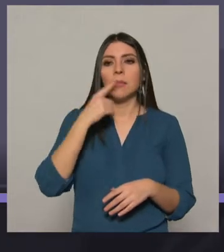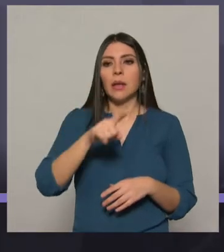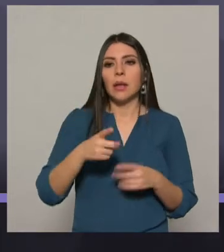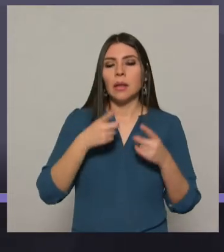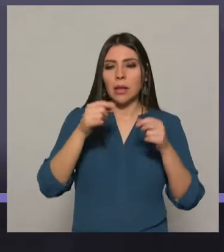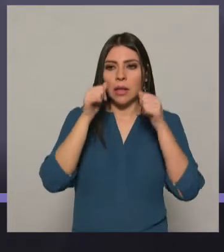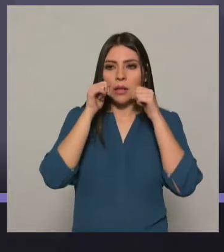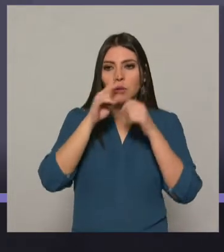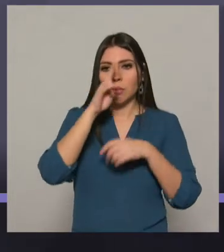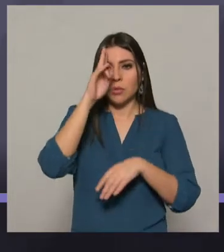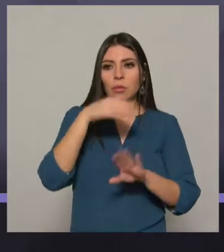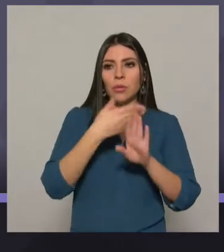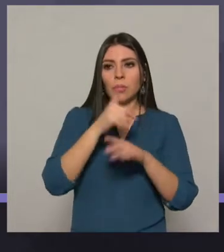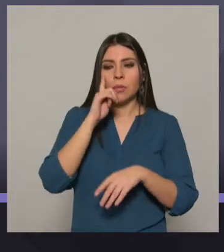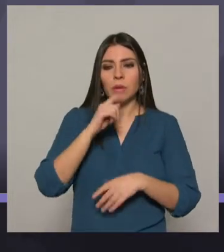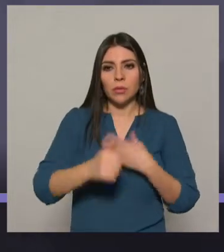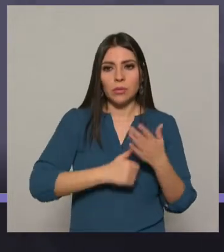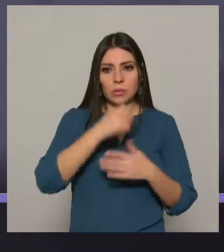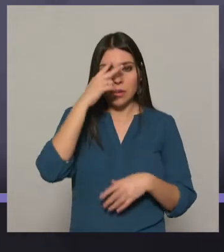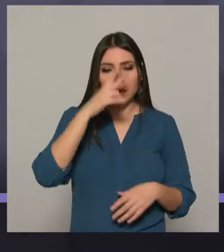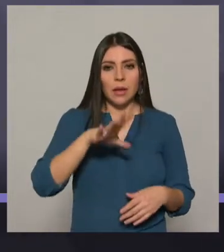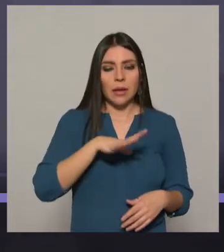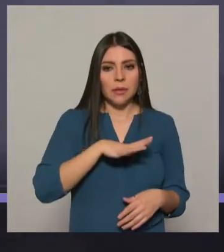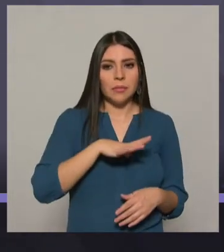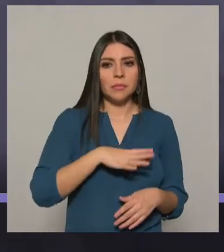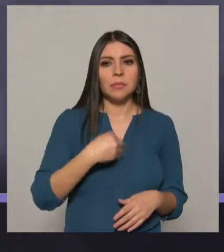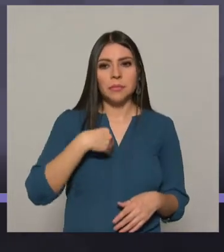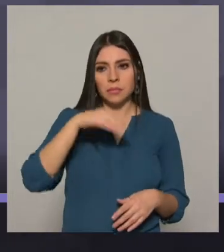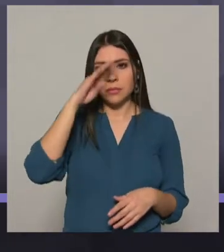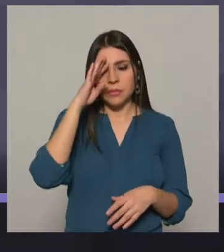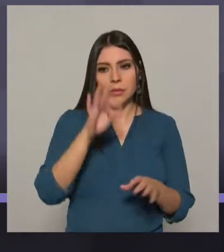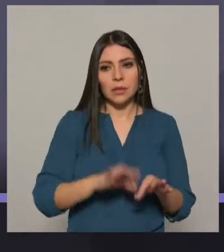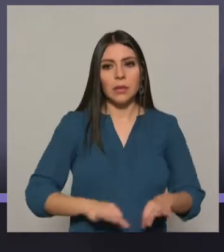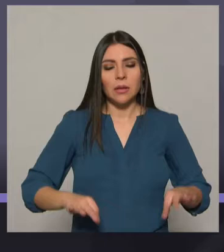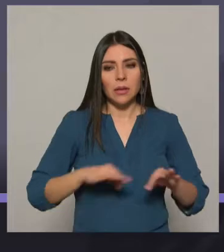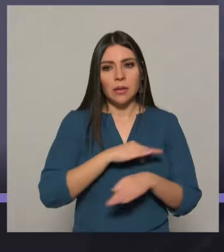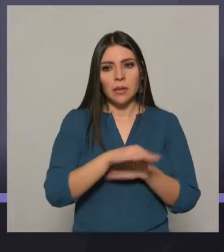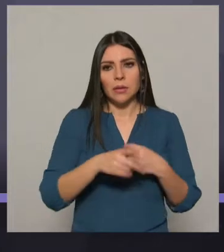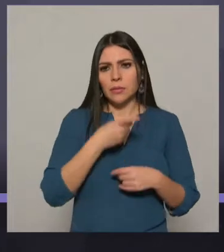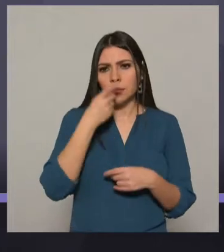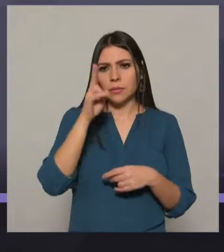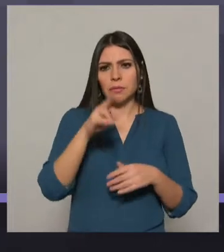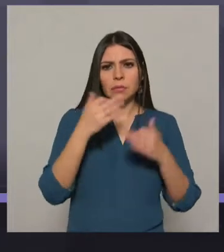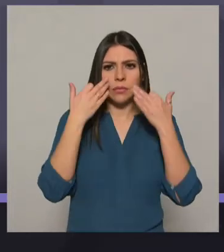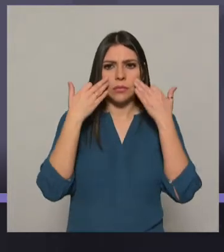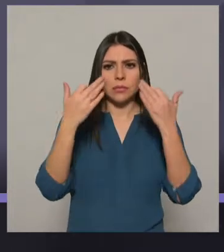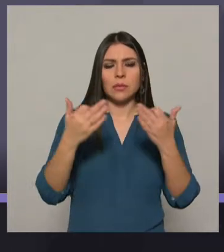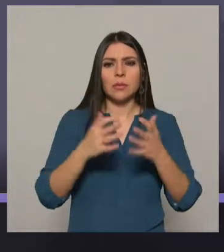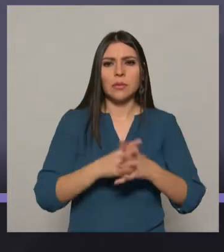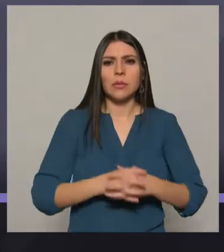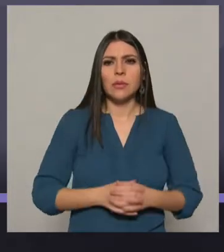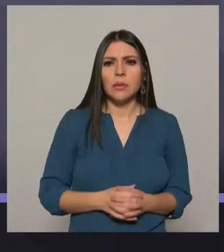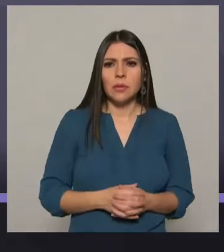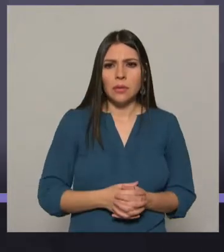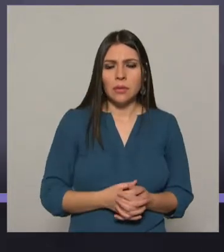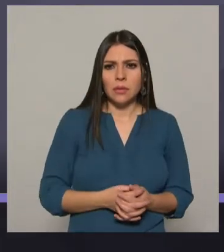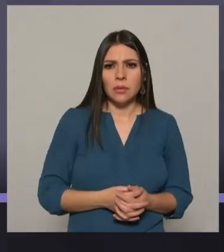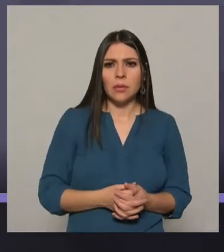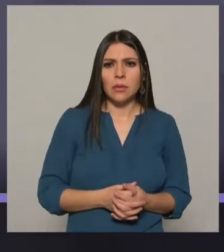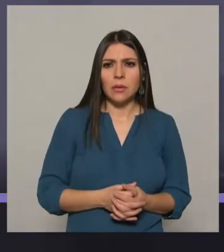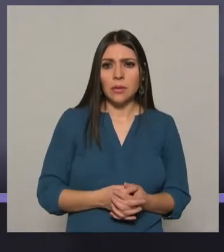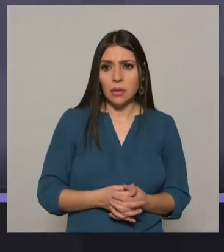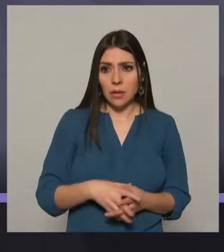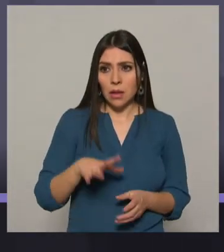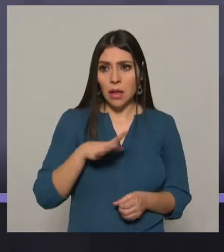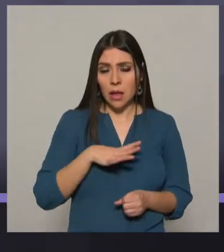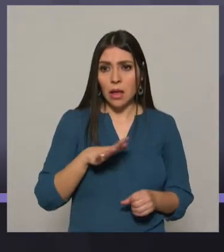género que existe en la Ciudad de México. Y me parece que es importante que lo digamos así, abiertamente. ¿Ha existido resultado en materia de